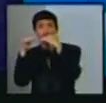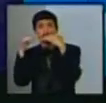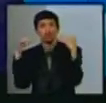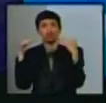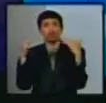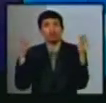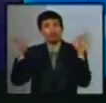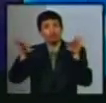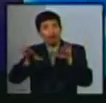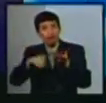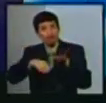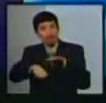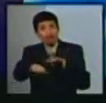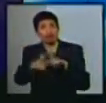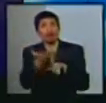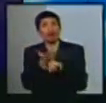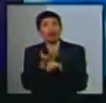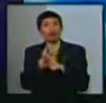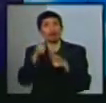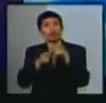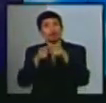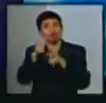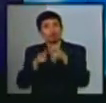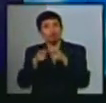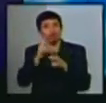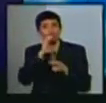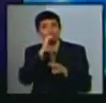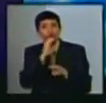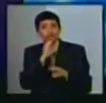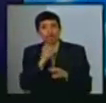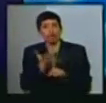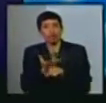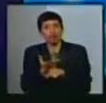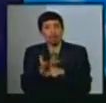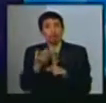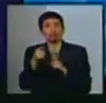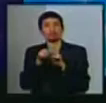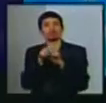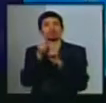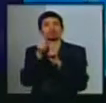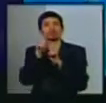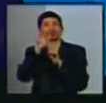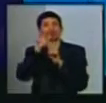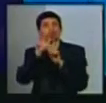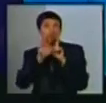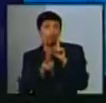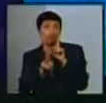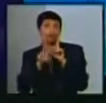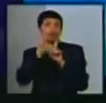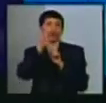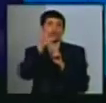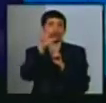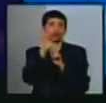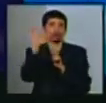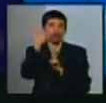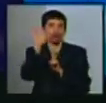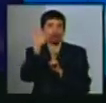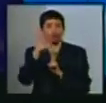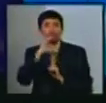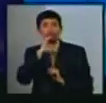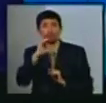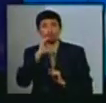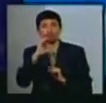centrales tendrán escasa nubosidad. En Curicó habrá nubes parciales y temperaturas extremas de 9 y 28 grados. Concepción